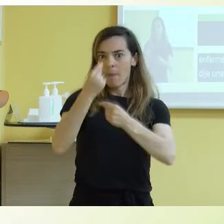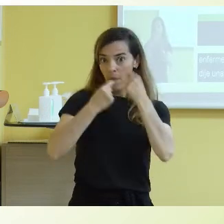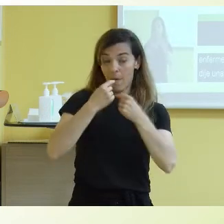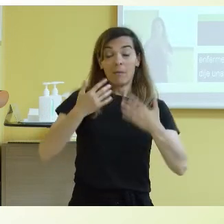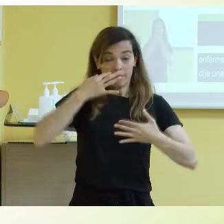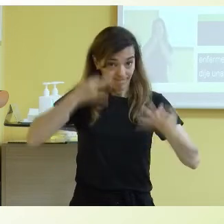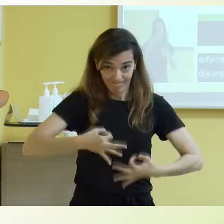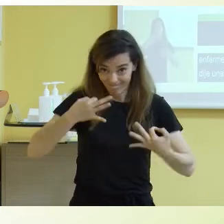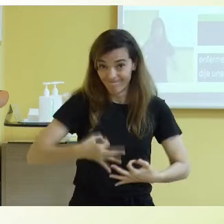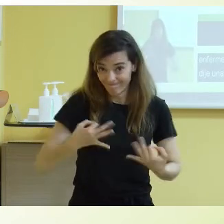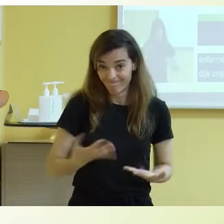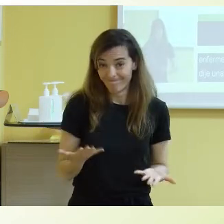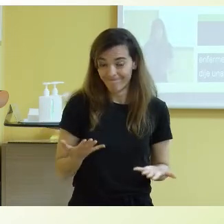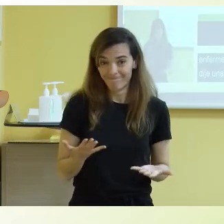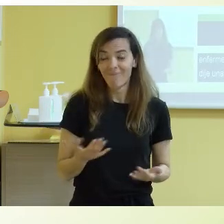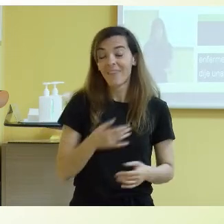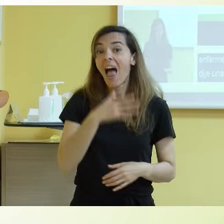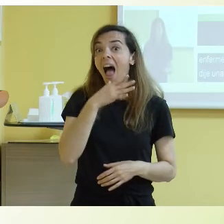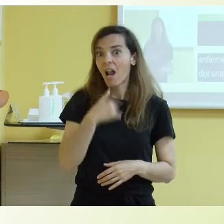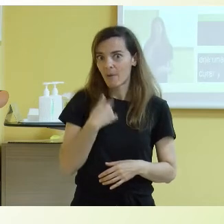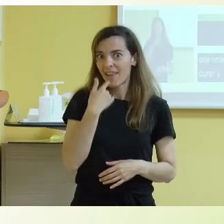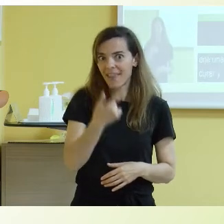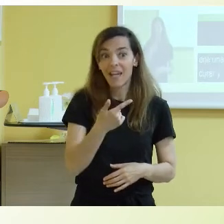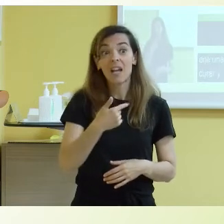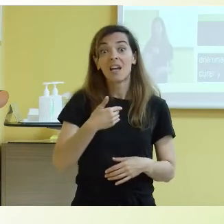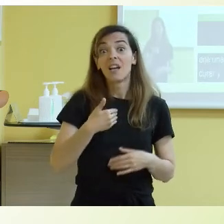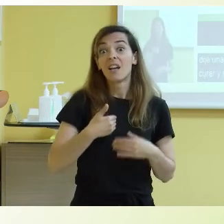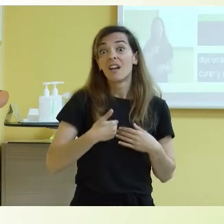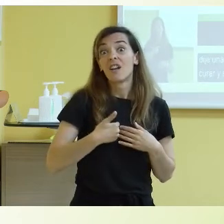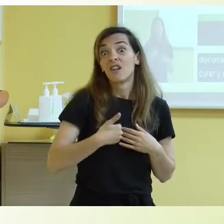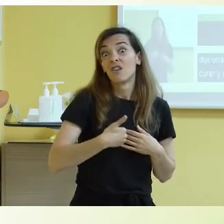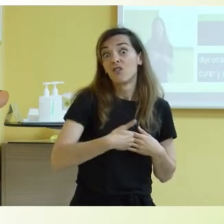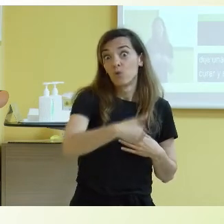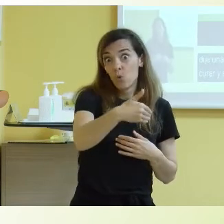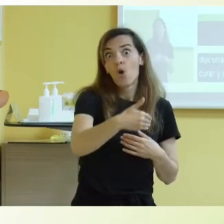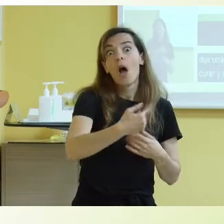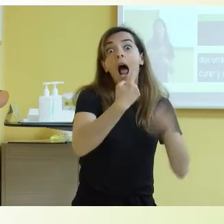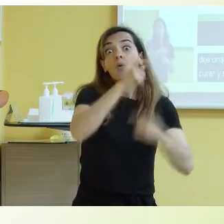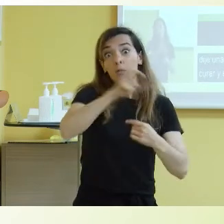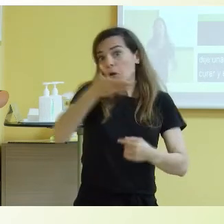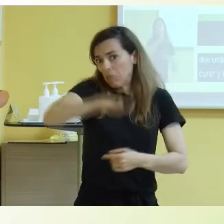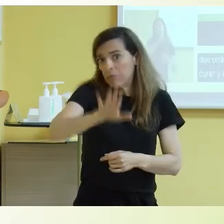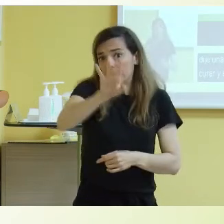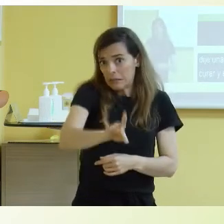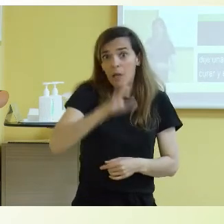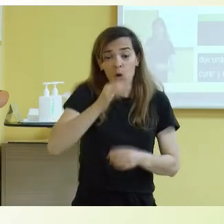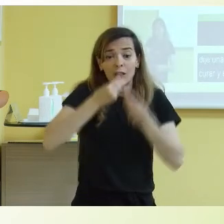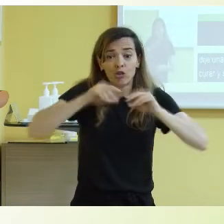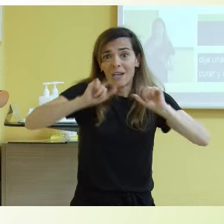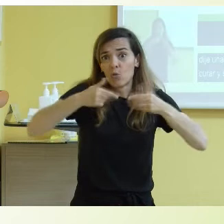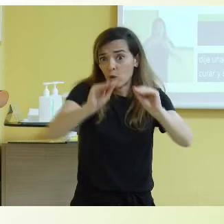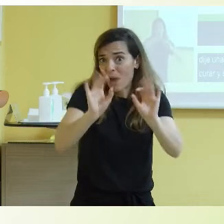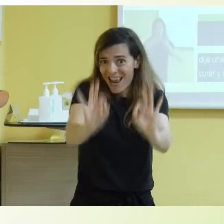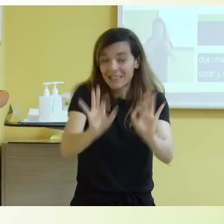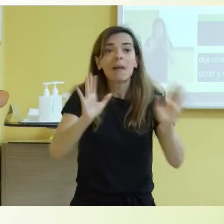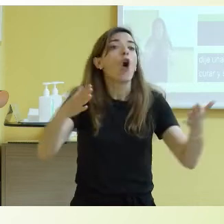realidad. Ahora, vamos a decir, no se nos van a morir las enfermedades raras, algunos fallecen por desgracia porque su historia natural es así, pero